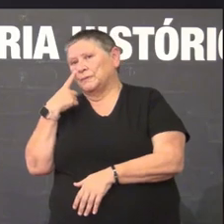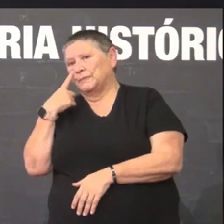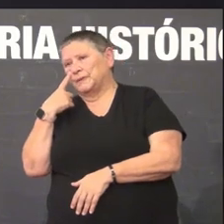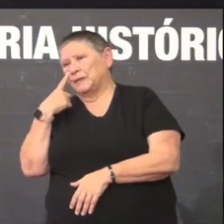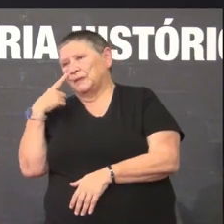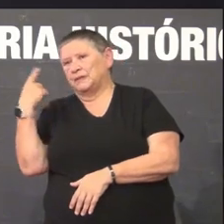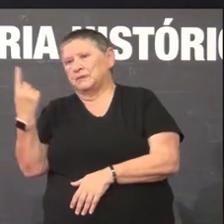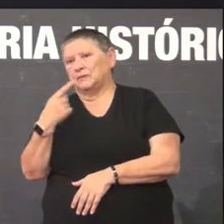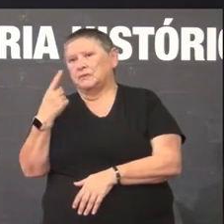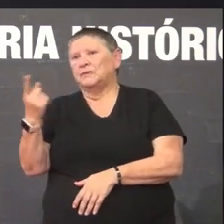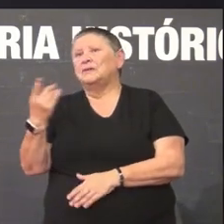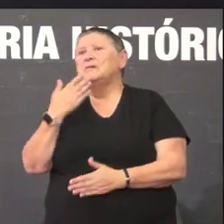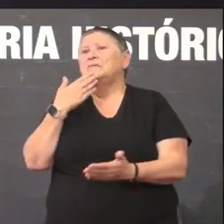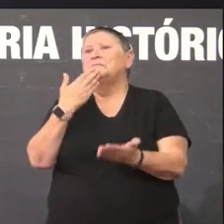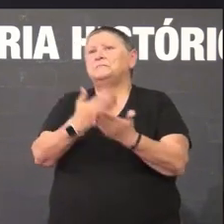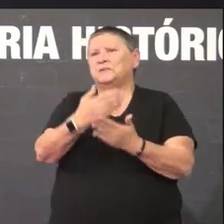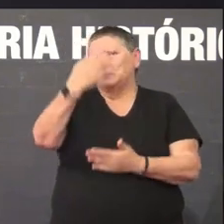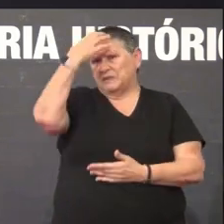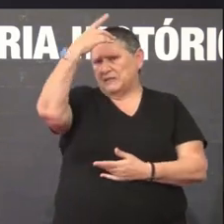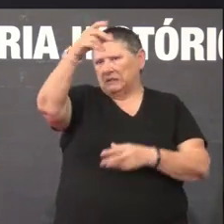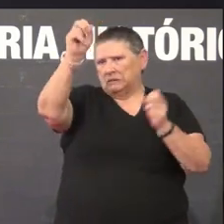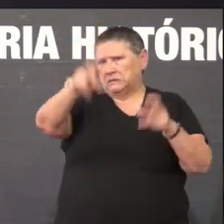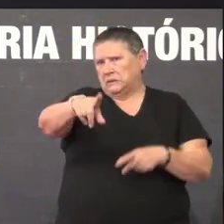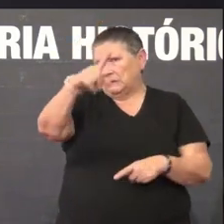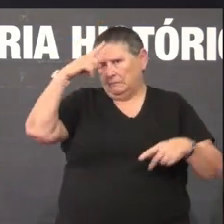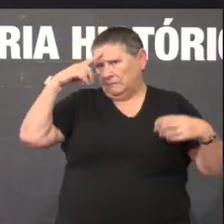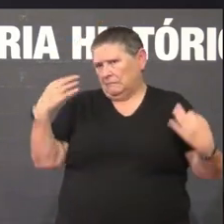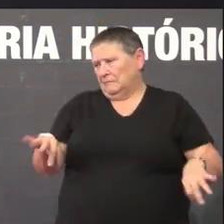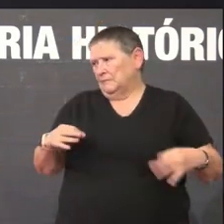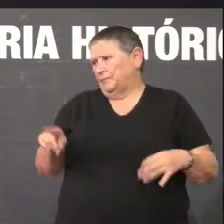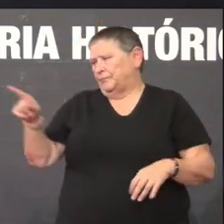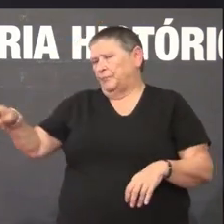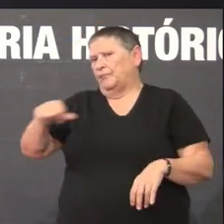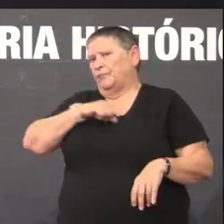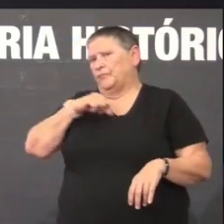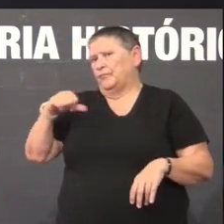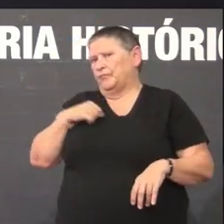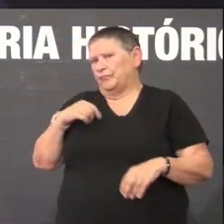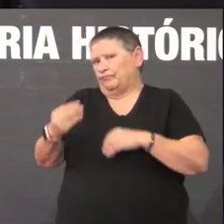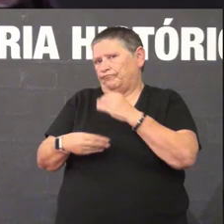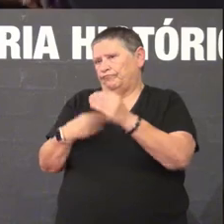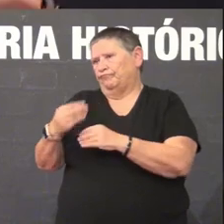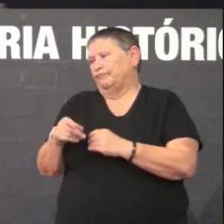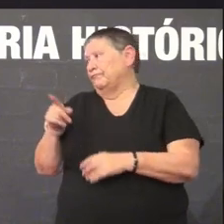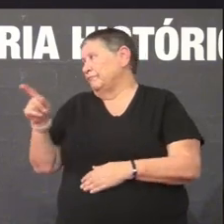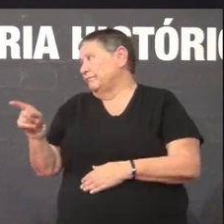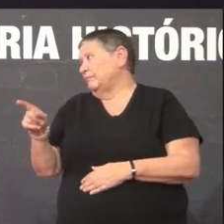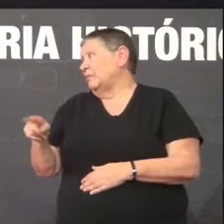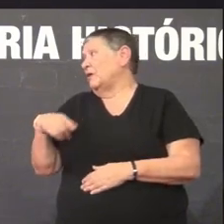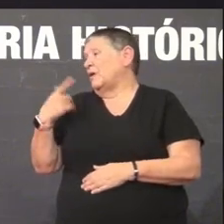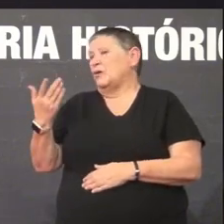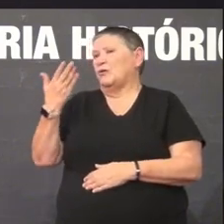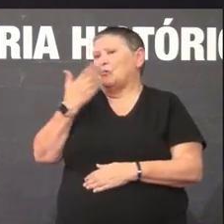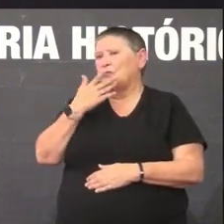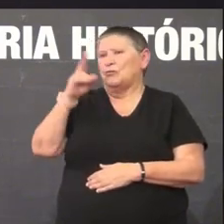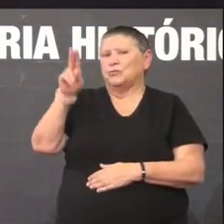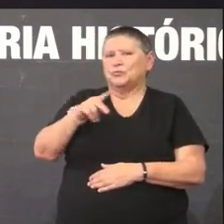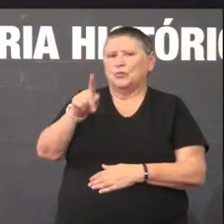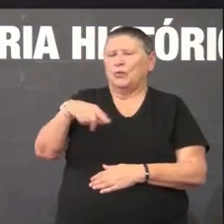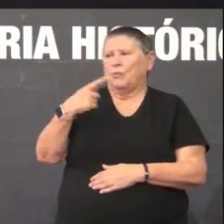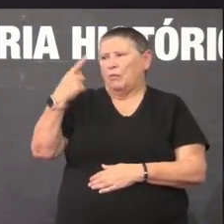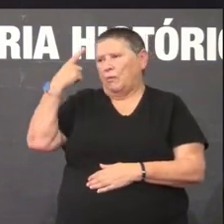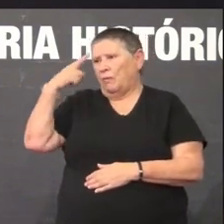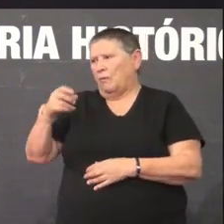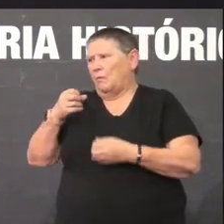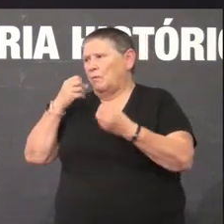inicialmente sin decírselo al rey. Y ahí es donde aparece el príncipe Chocotúa, que era un amigo que tenía del colegio en Suiza y que luego resultó que estaba